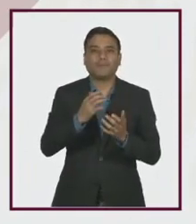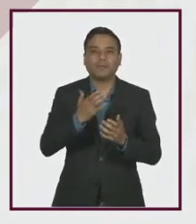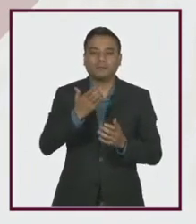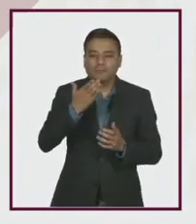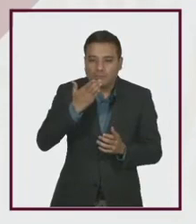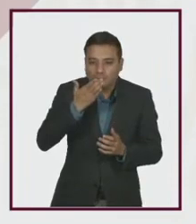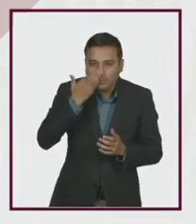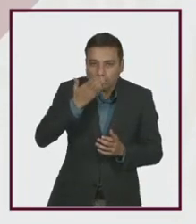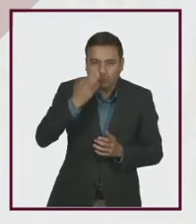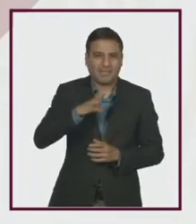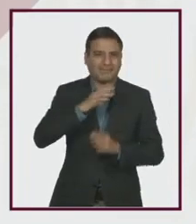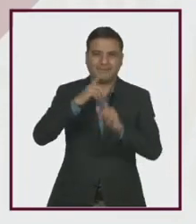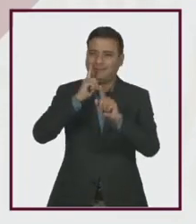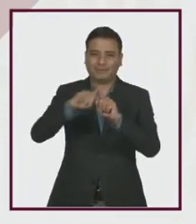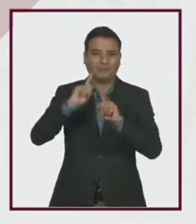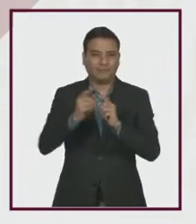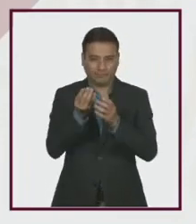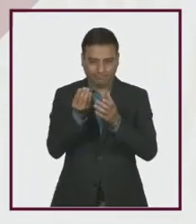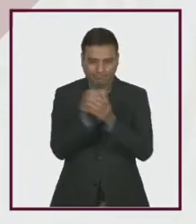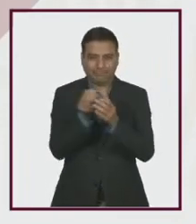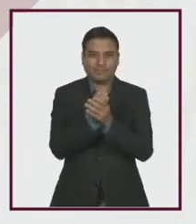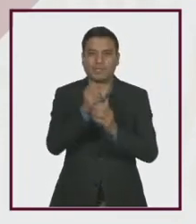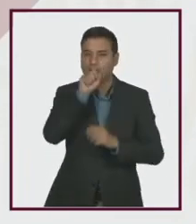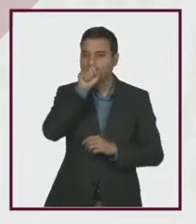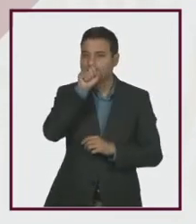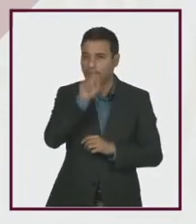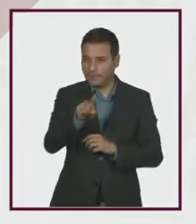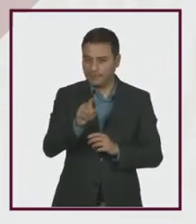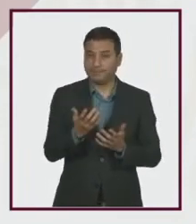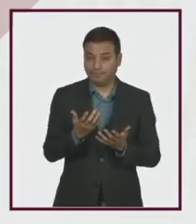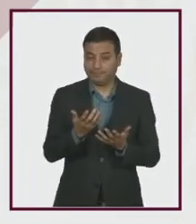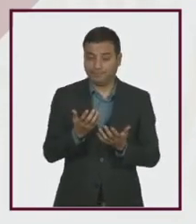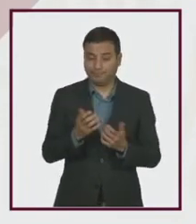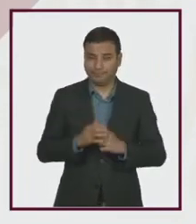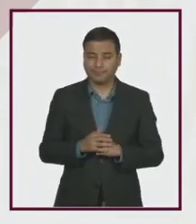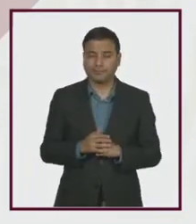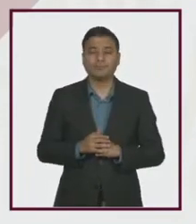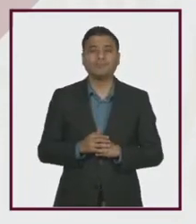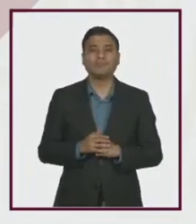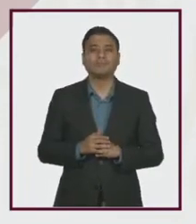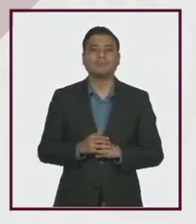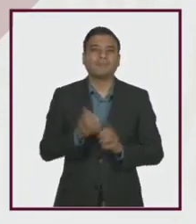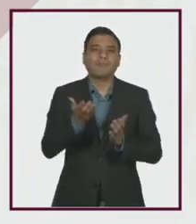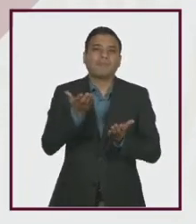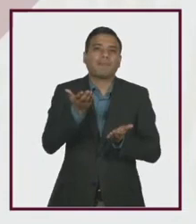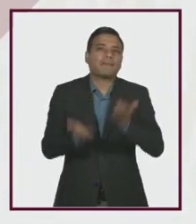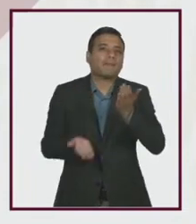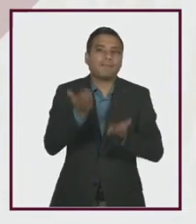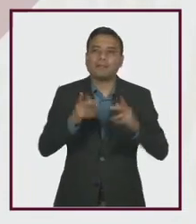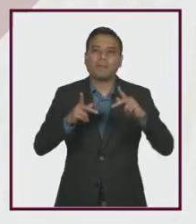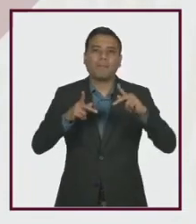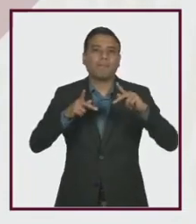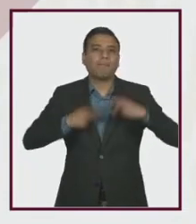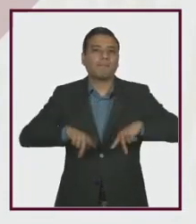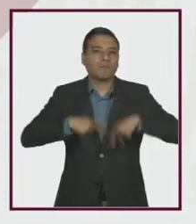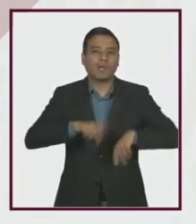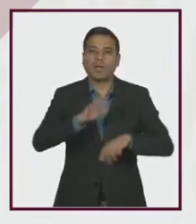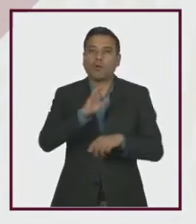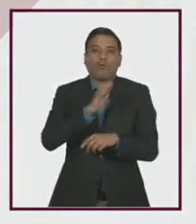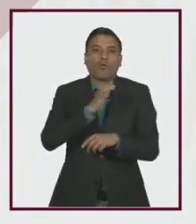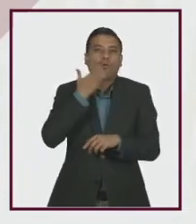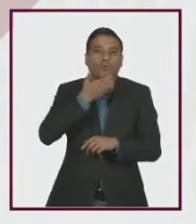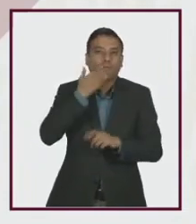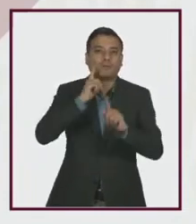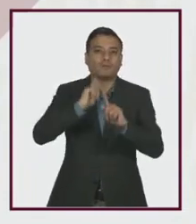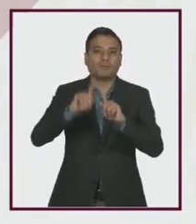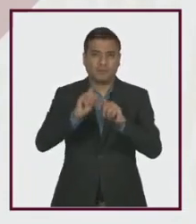también, ¿no? Entonces eso va a tener un efecto específico y nada más tiene que ver en cómo cada persona consume la sustancia, porque cada sustancia puede ser